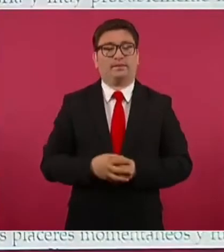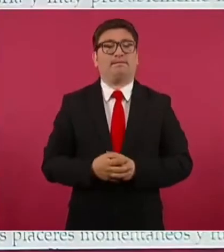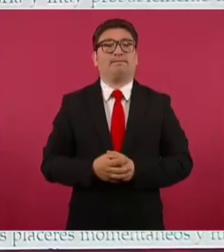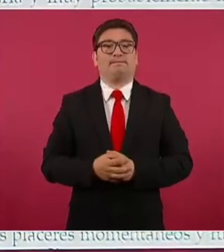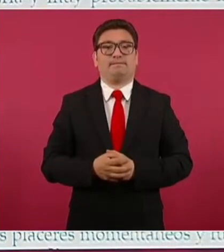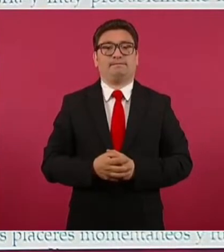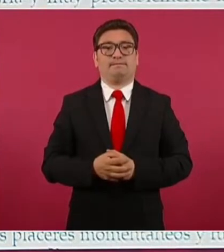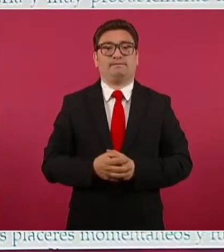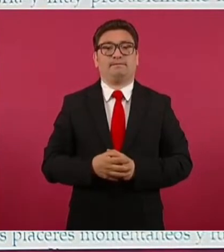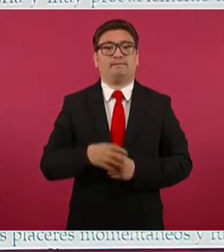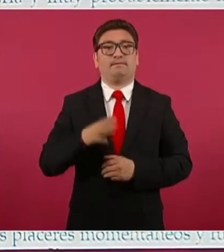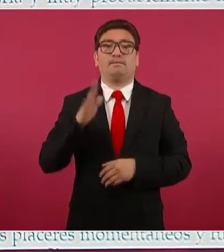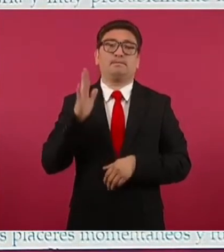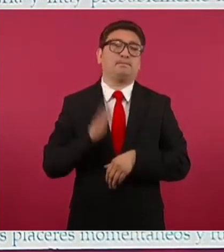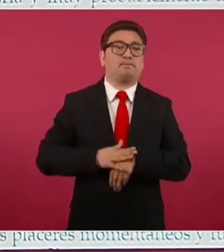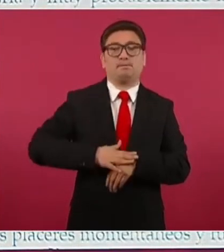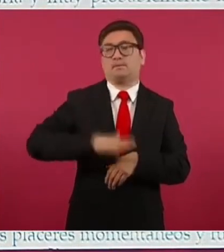más humanitaria,